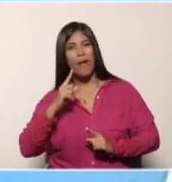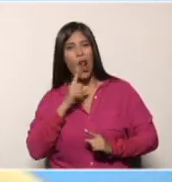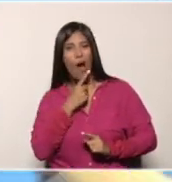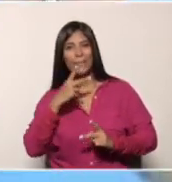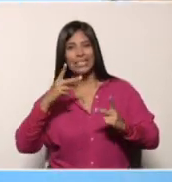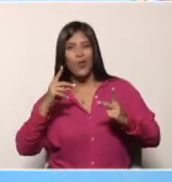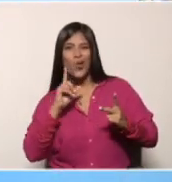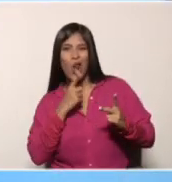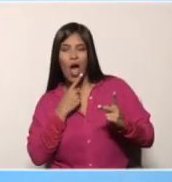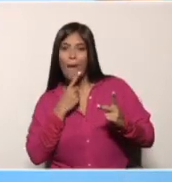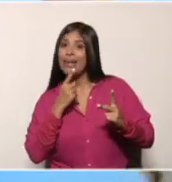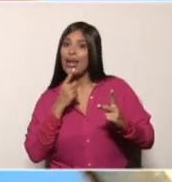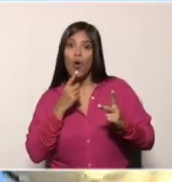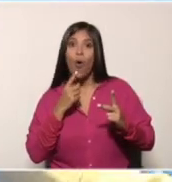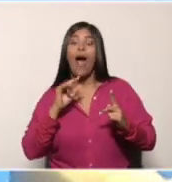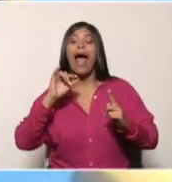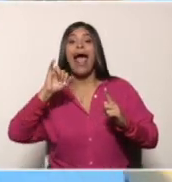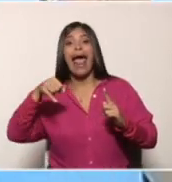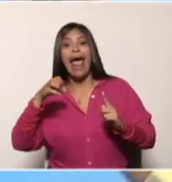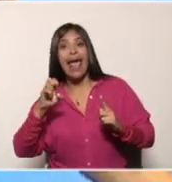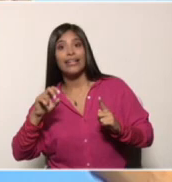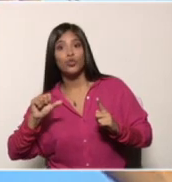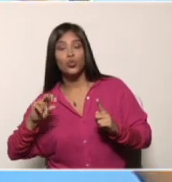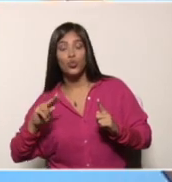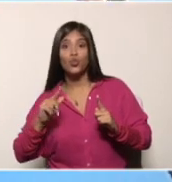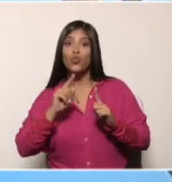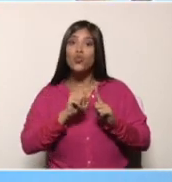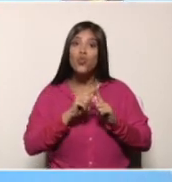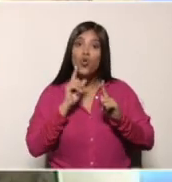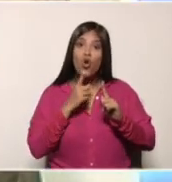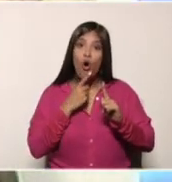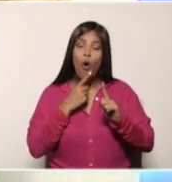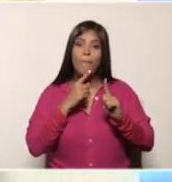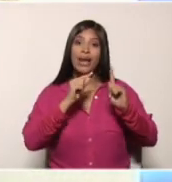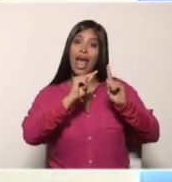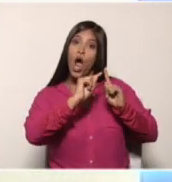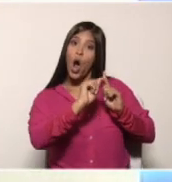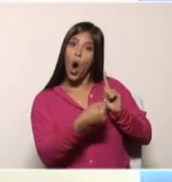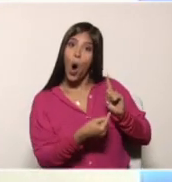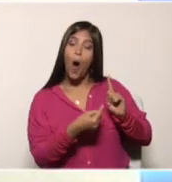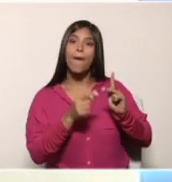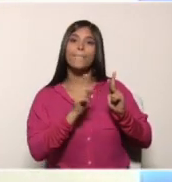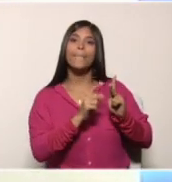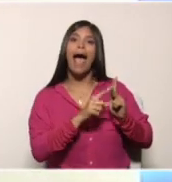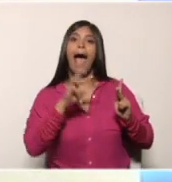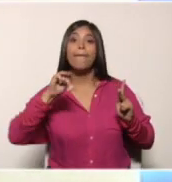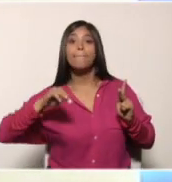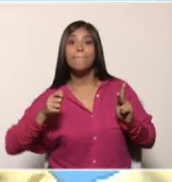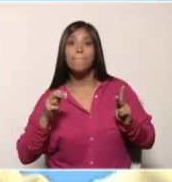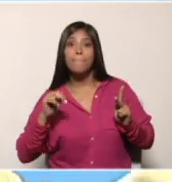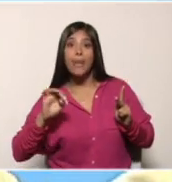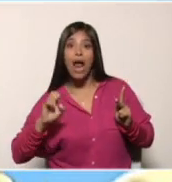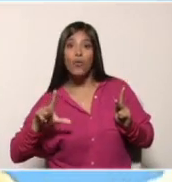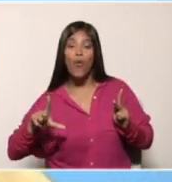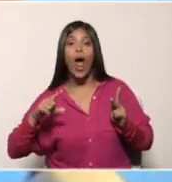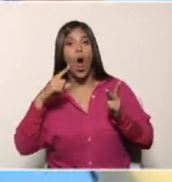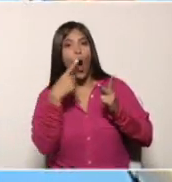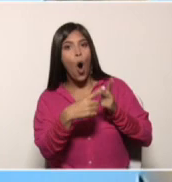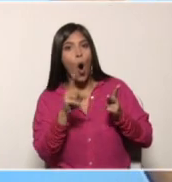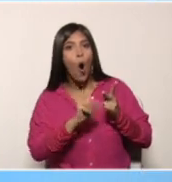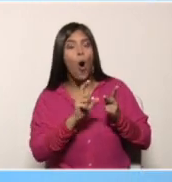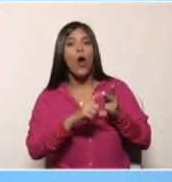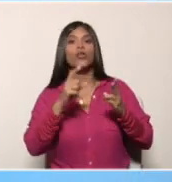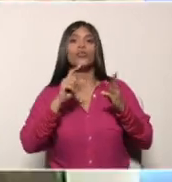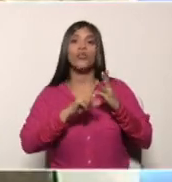María, Manuel y María. Allí sí estamos especificando que Jesús es un hijo, Manuel es otro,